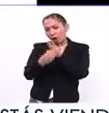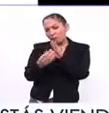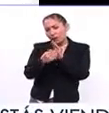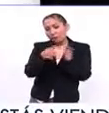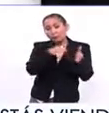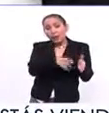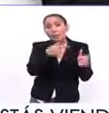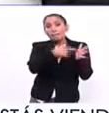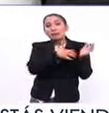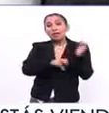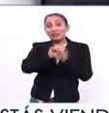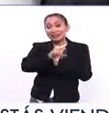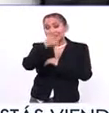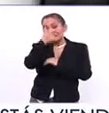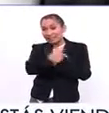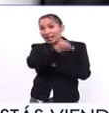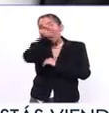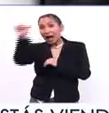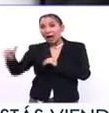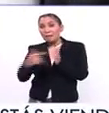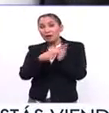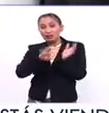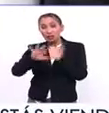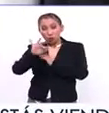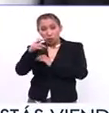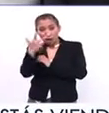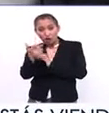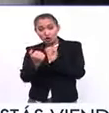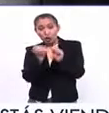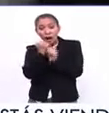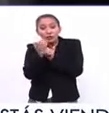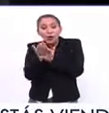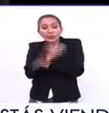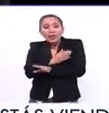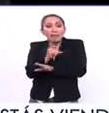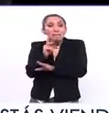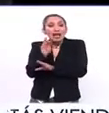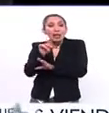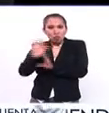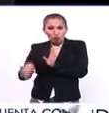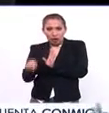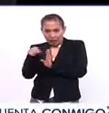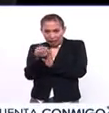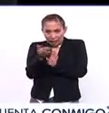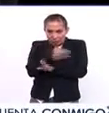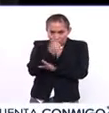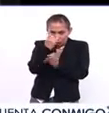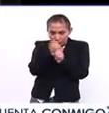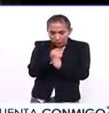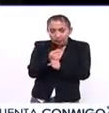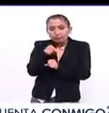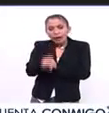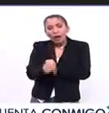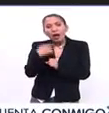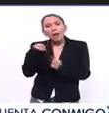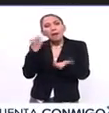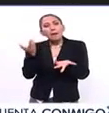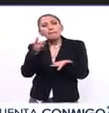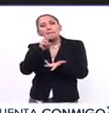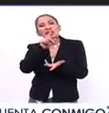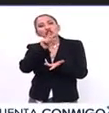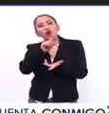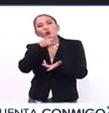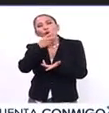Pero desde el 1937 hasta el 58, que es un año antes de que Peré muera. Y bueno, creo que lo valioso con Víctor Brauner, con